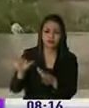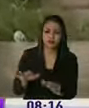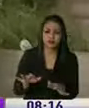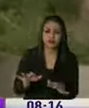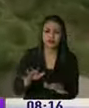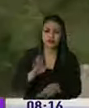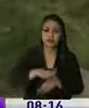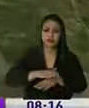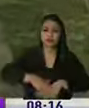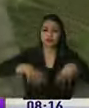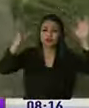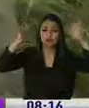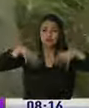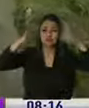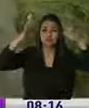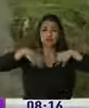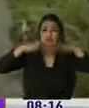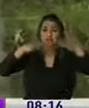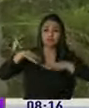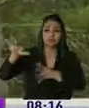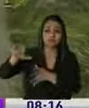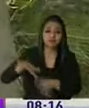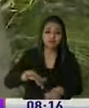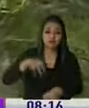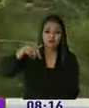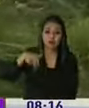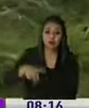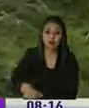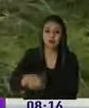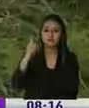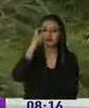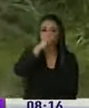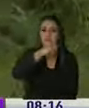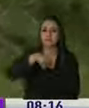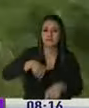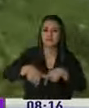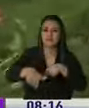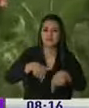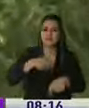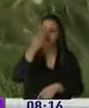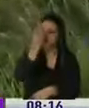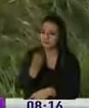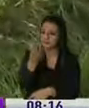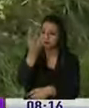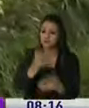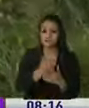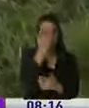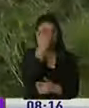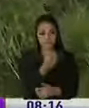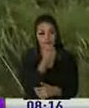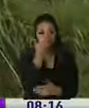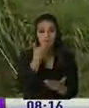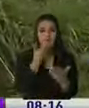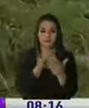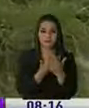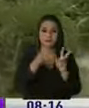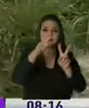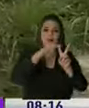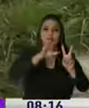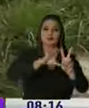luego de un aguacero muy fuerte en este lugar, dificultando aún más el tránsito por este lugar. Buenos días. Buenos días, muchas gracias a